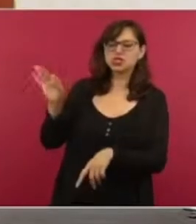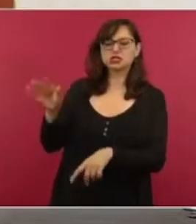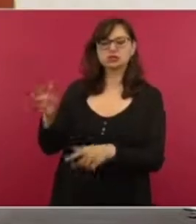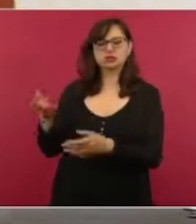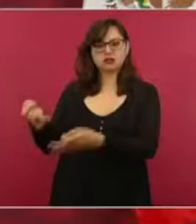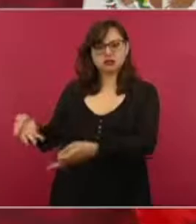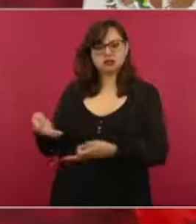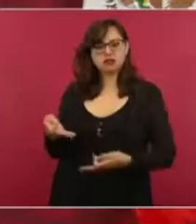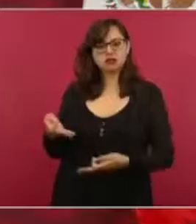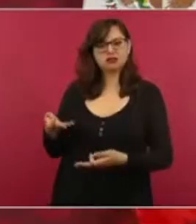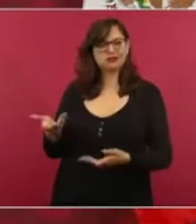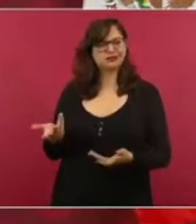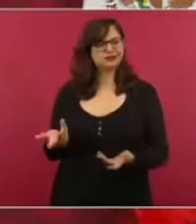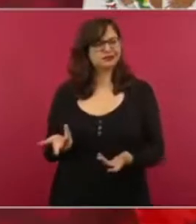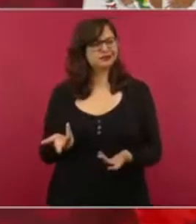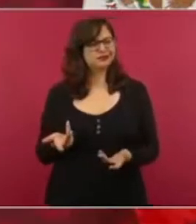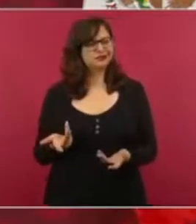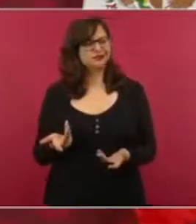como si